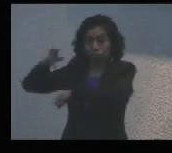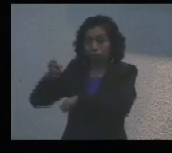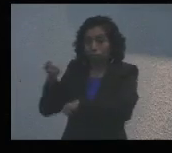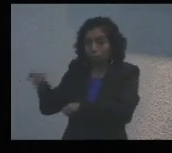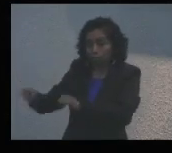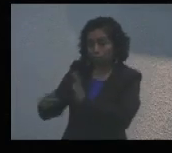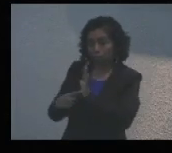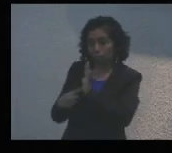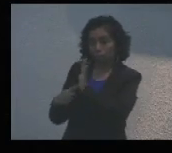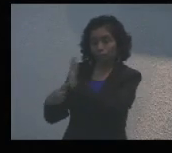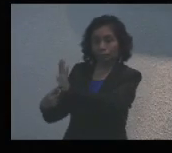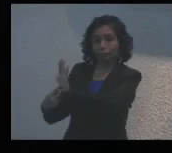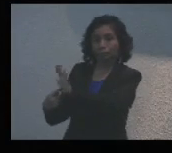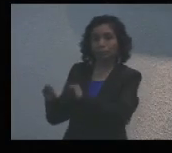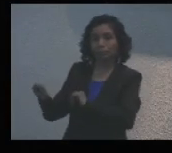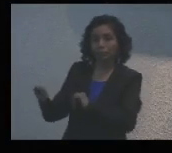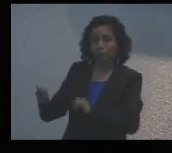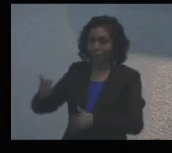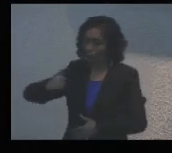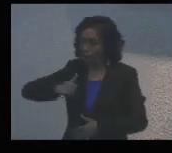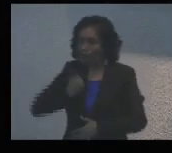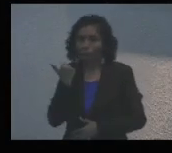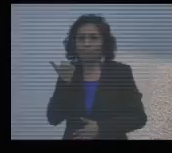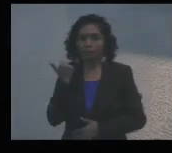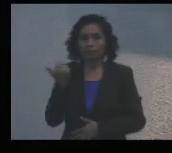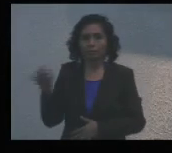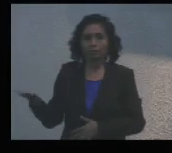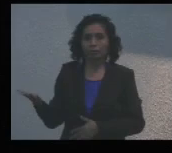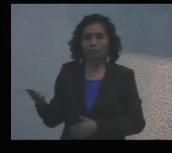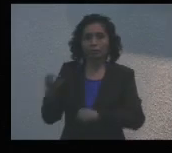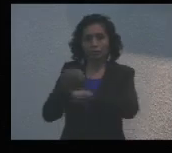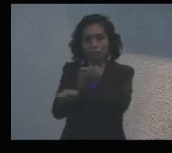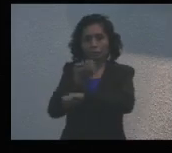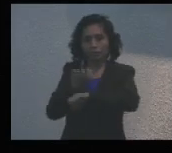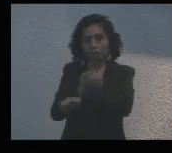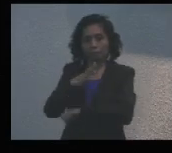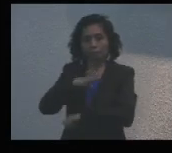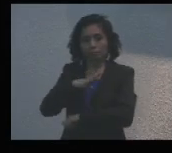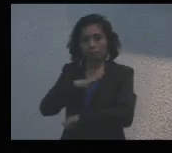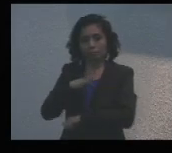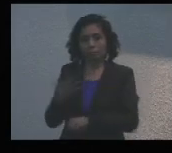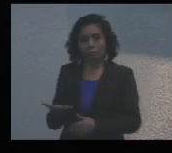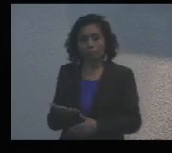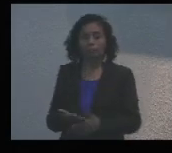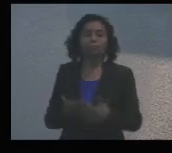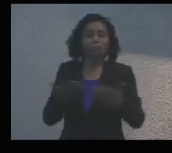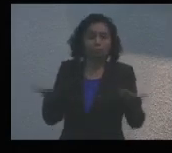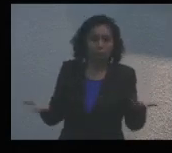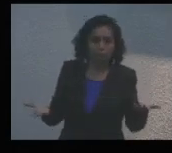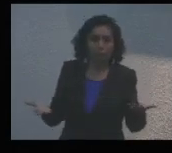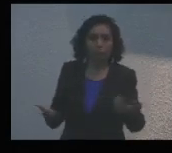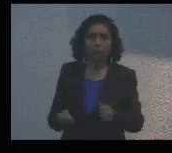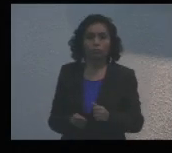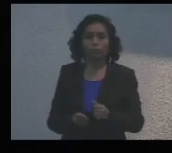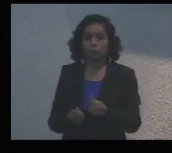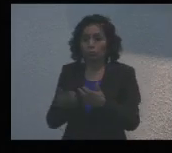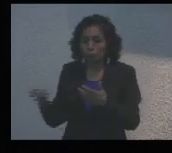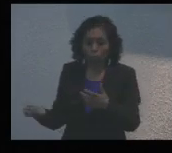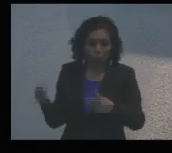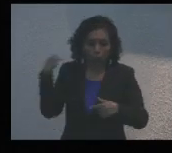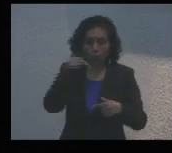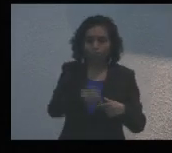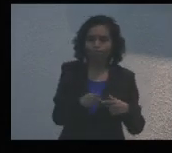la capacidad para aprovechar las potencialidades que el Estado ofrece. Por su parte, toda la infraestructura